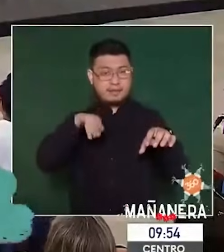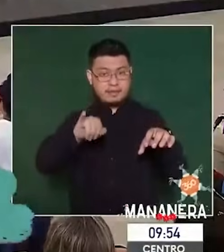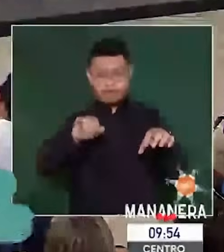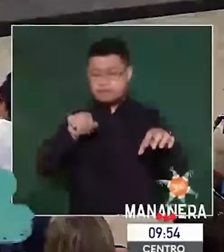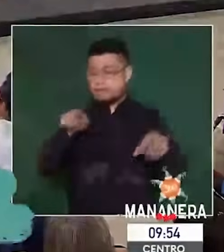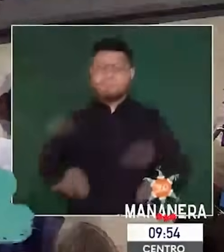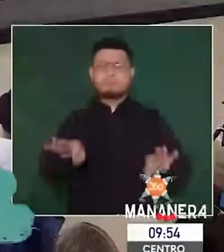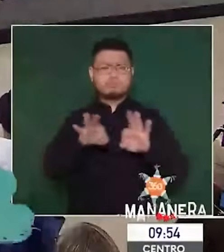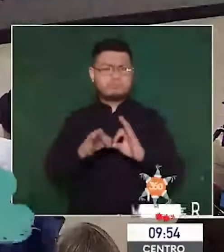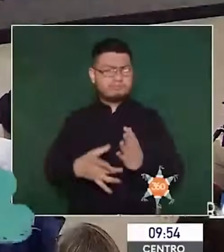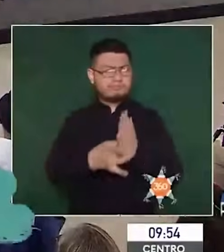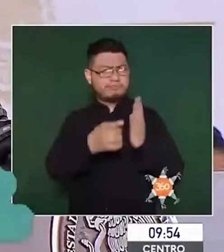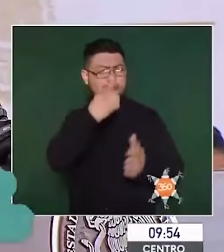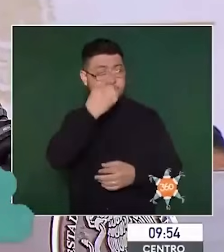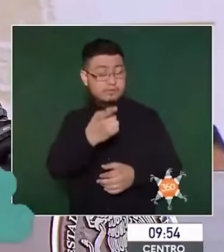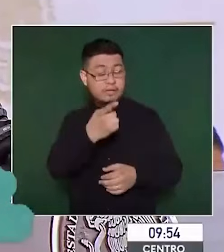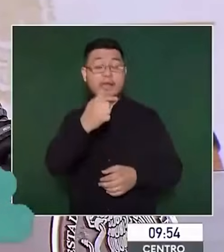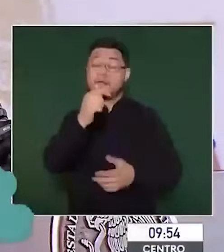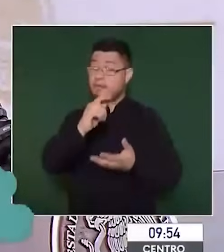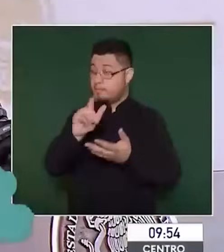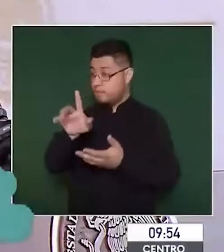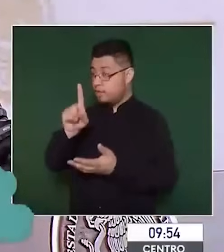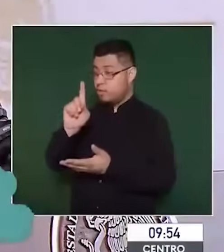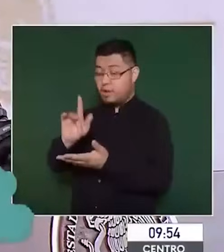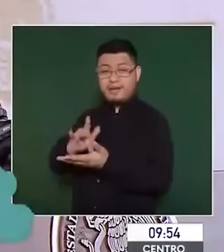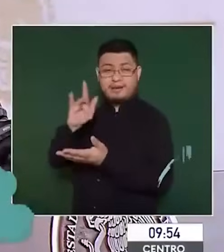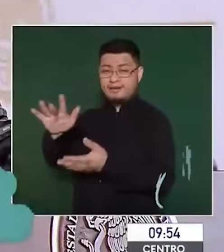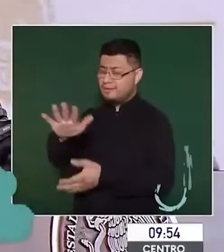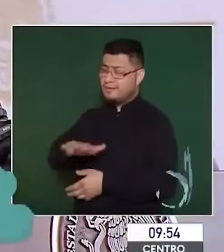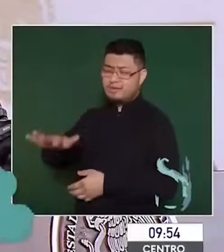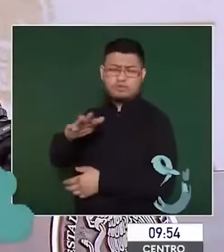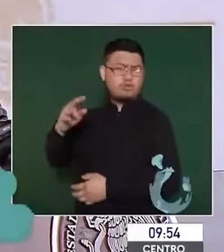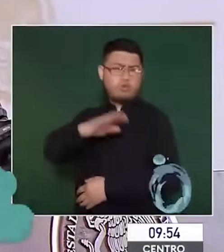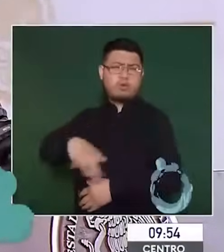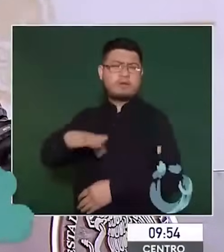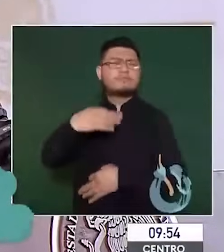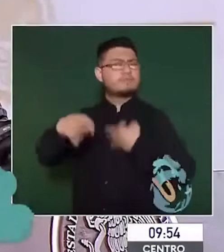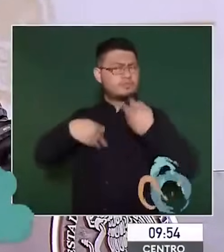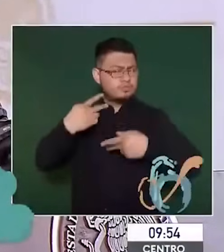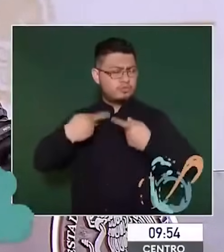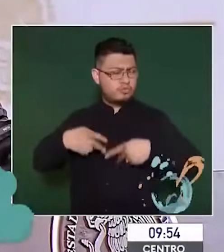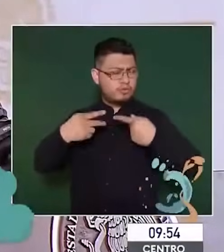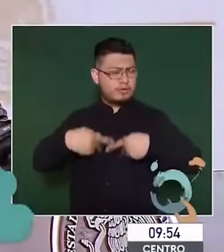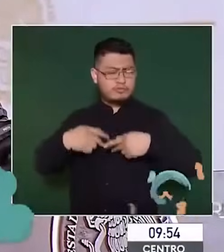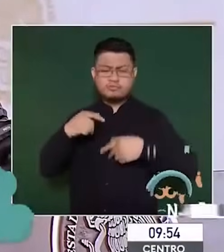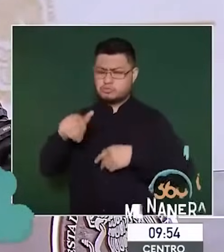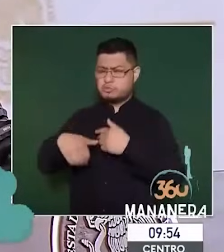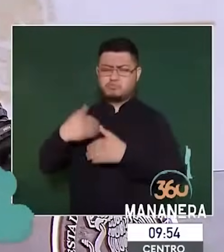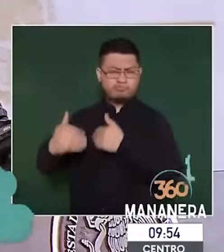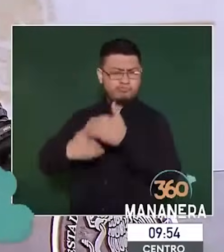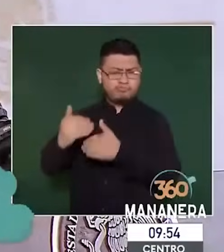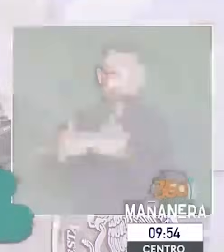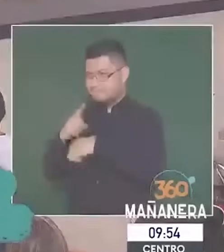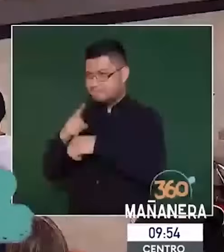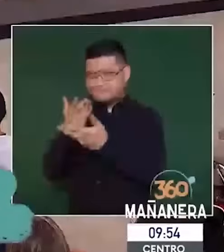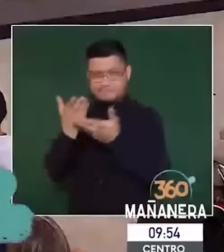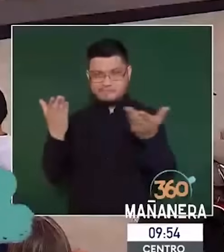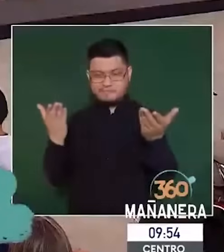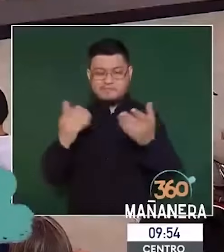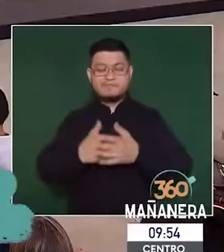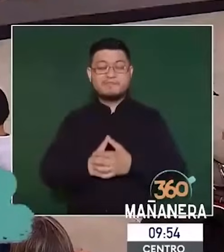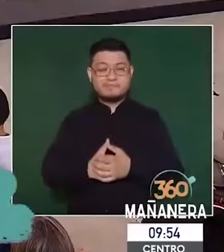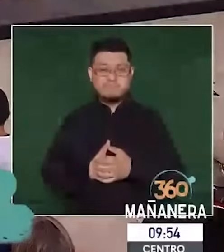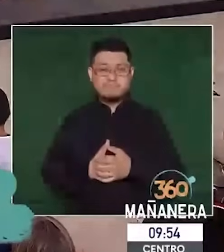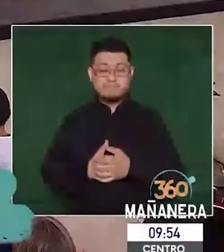listas para operar. Más bien agradecer a todos los trabajadores de la industria de la construcción que pudieron lograr este objetivo. Primero que